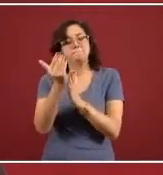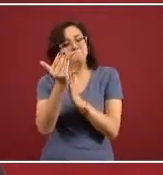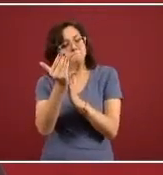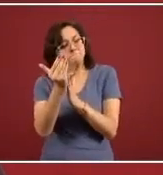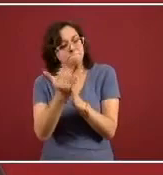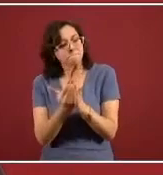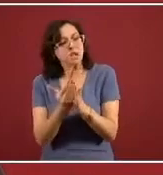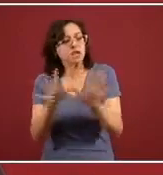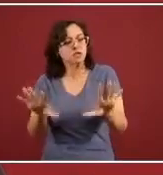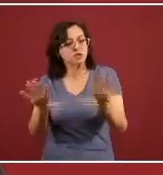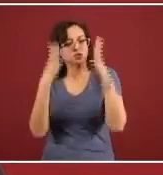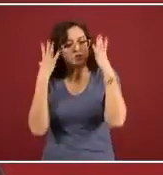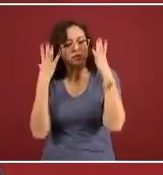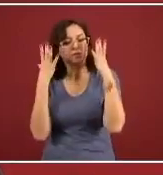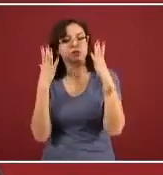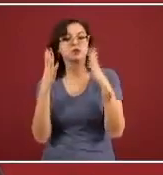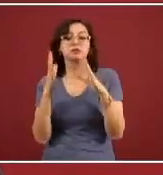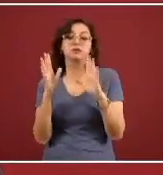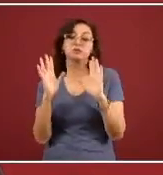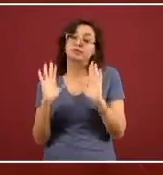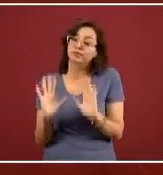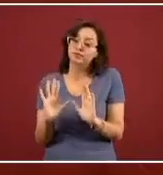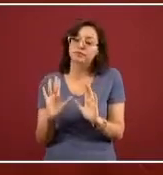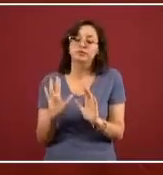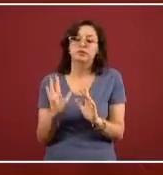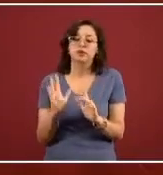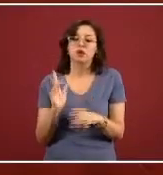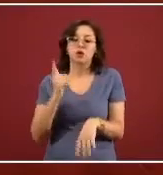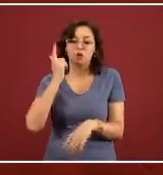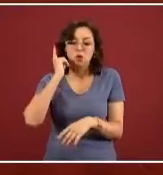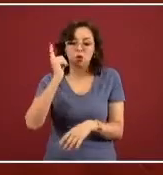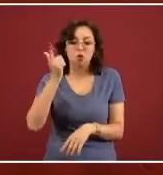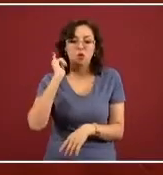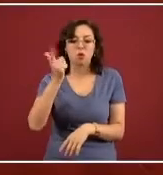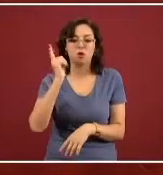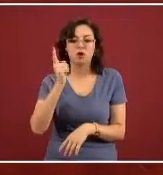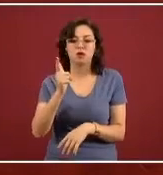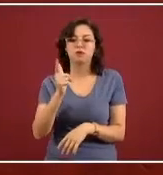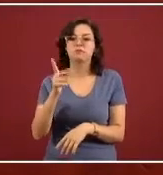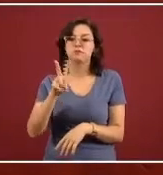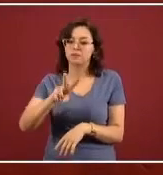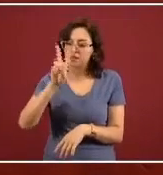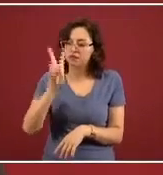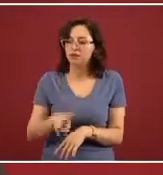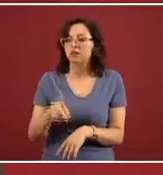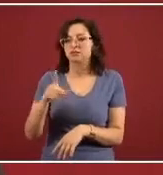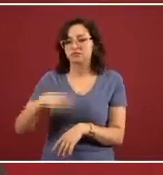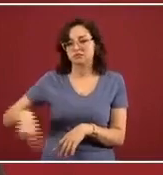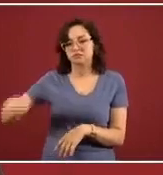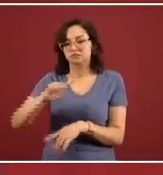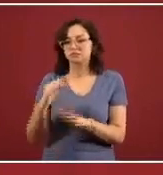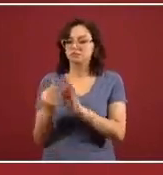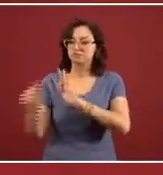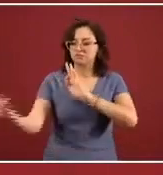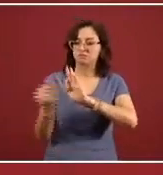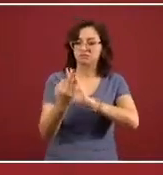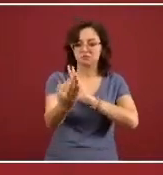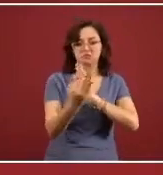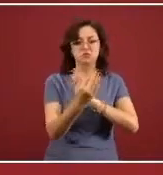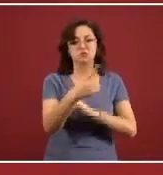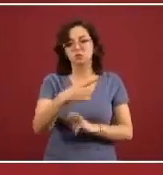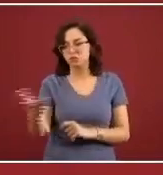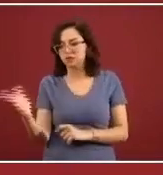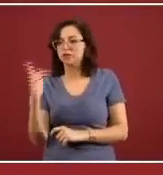identificado o proyectado originalmente, y que refleje la utilidad de estas medidas de distanciamiento social, el